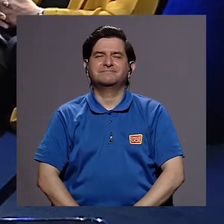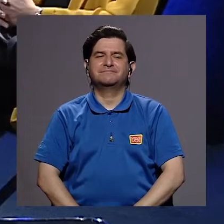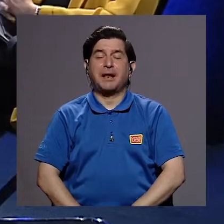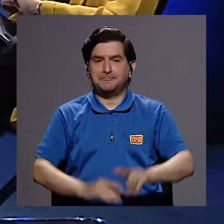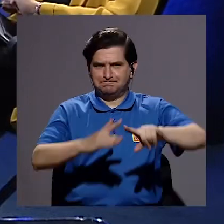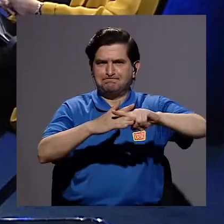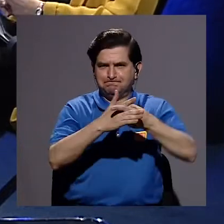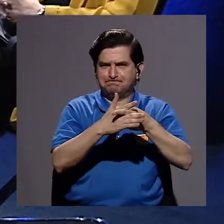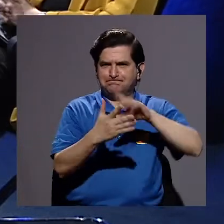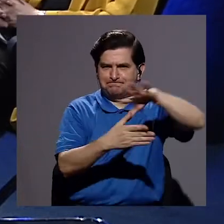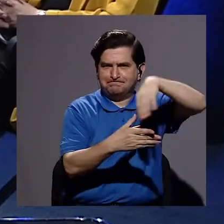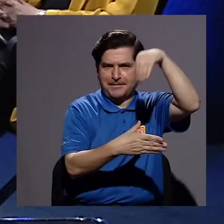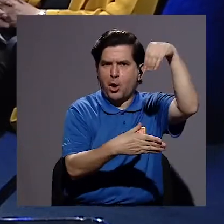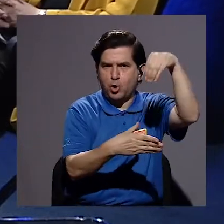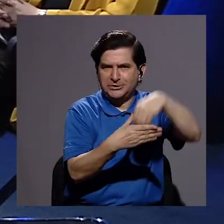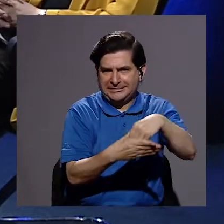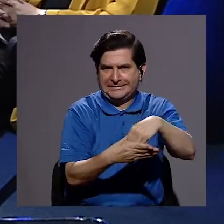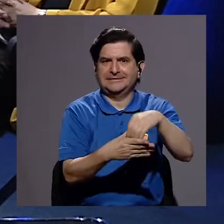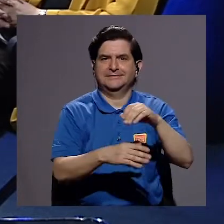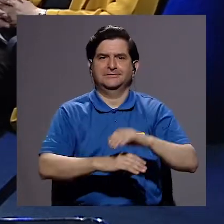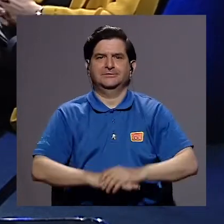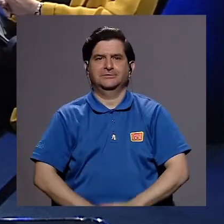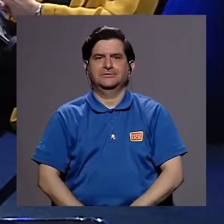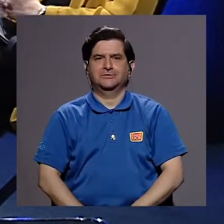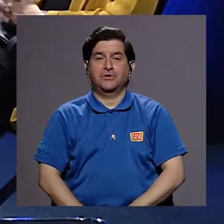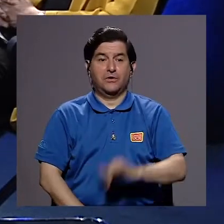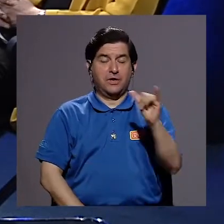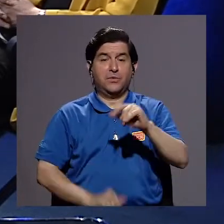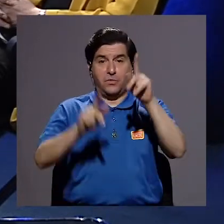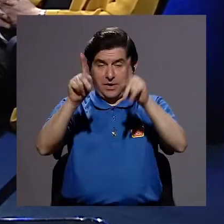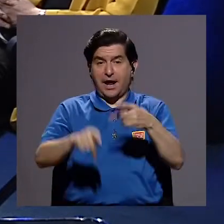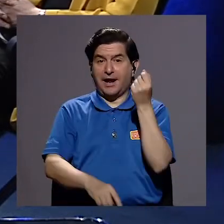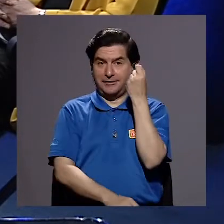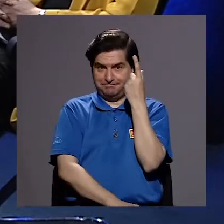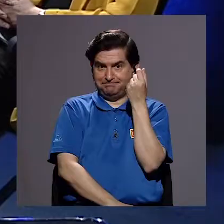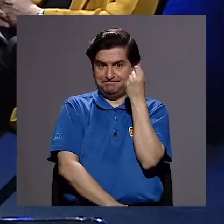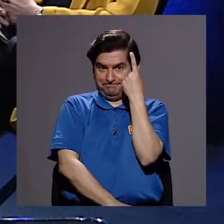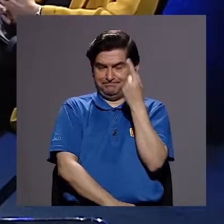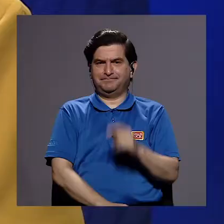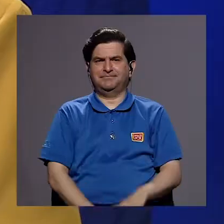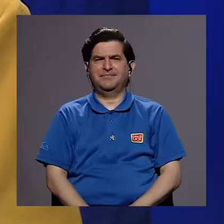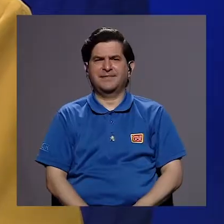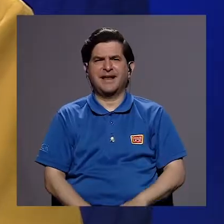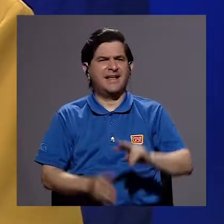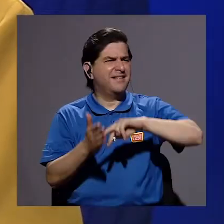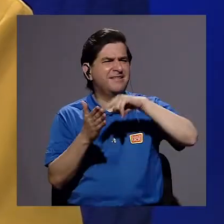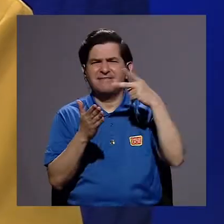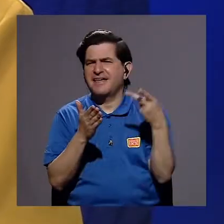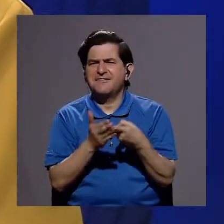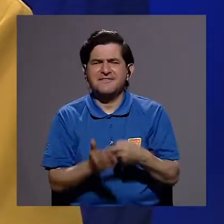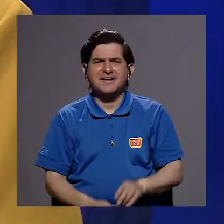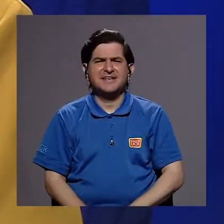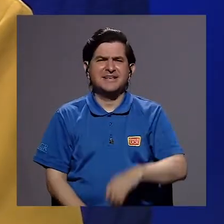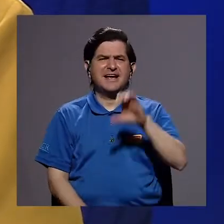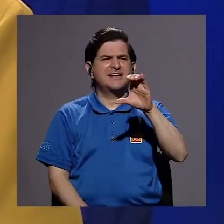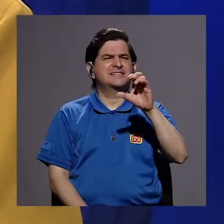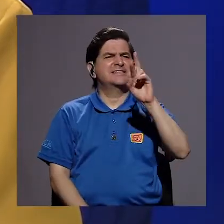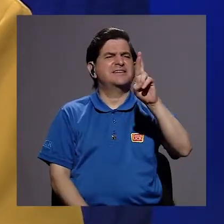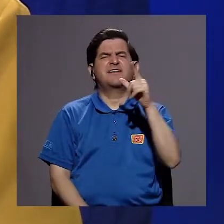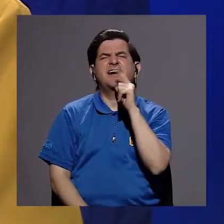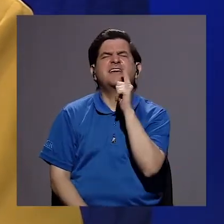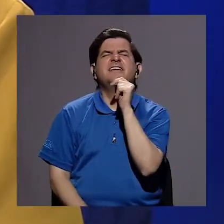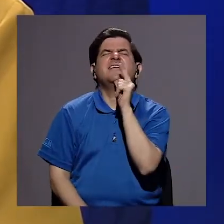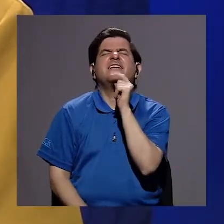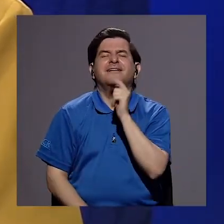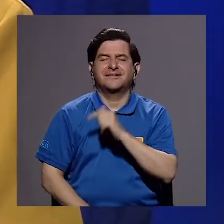Para empezar a contextualizarnos y contextualizar a nuestro público, ¿cómo se definiría doña Cristina Rojas?